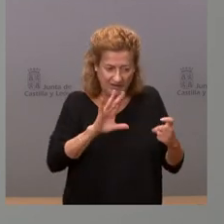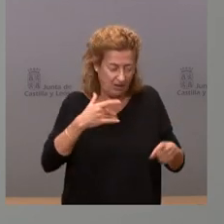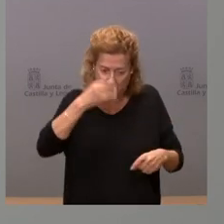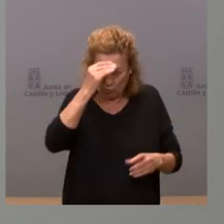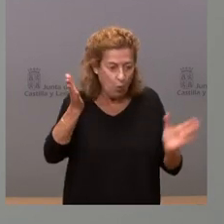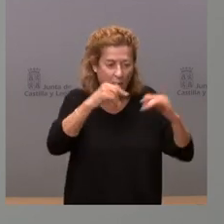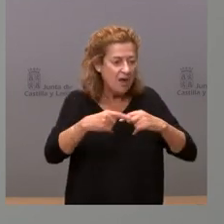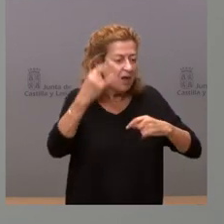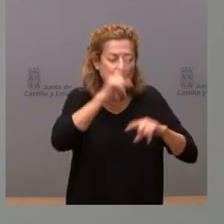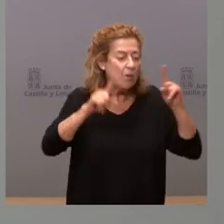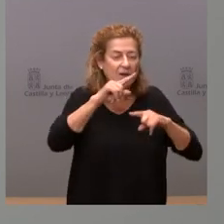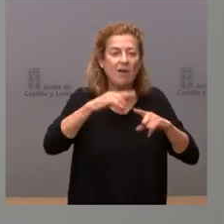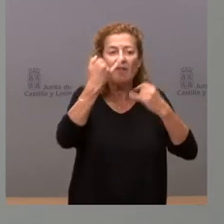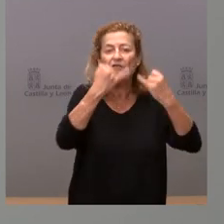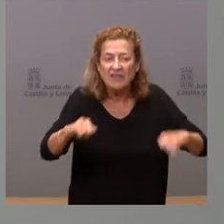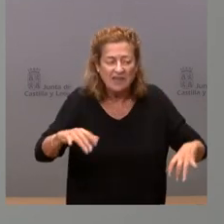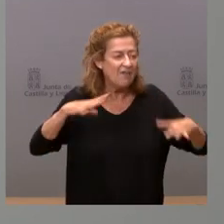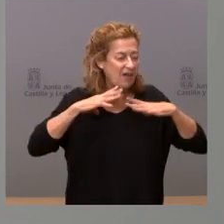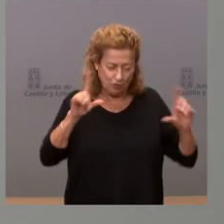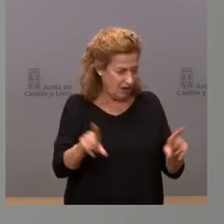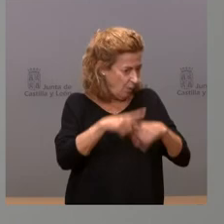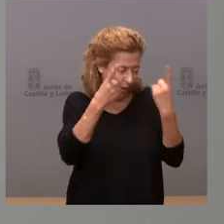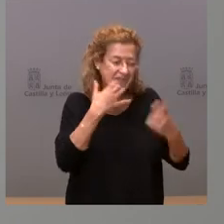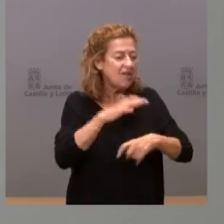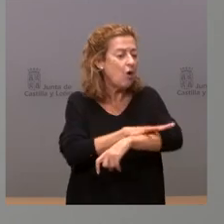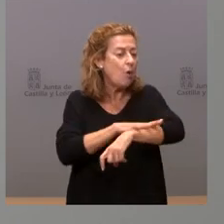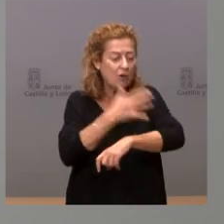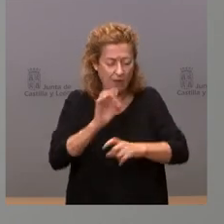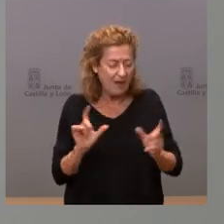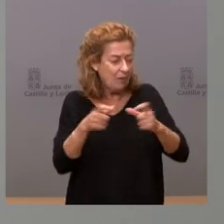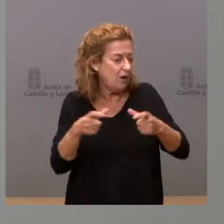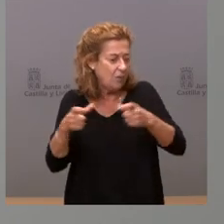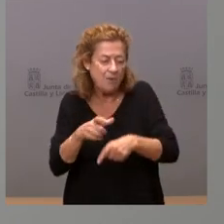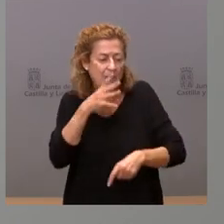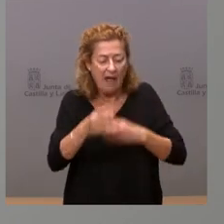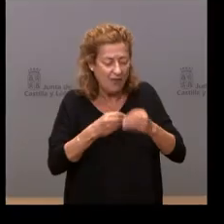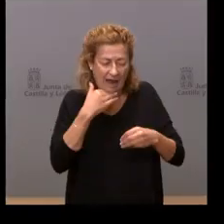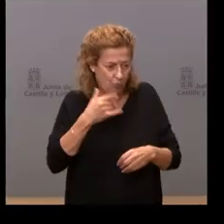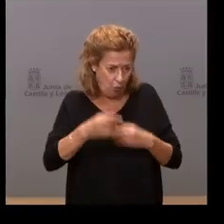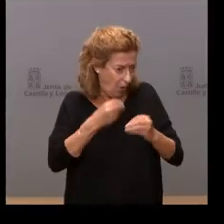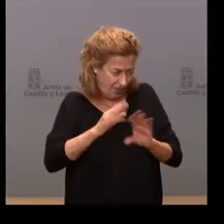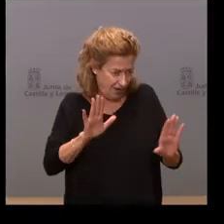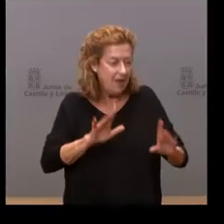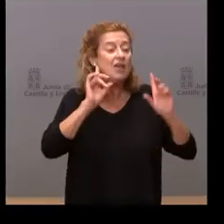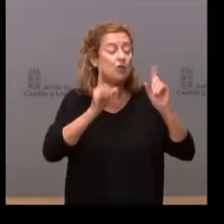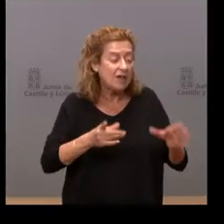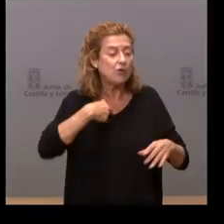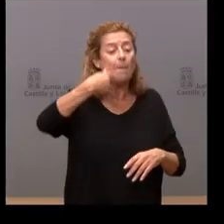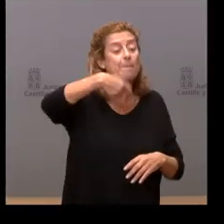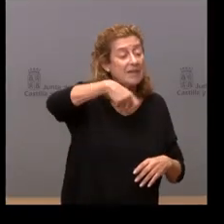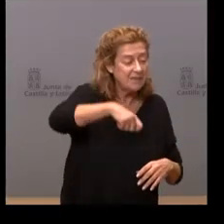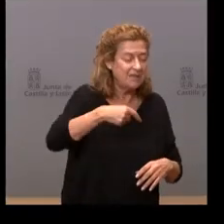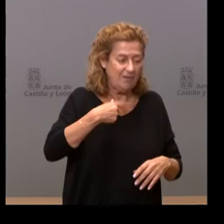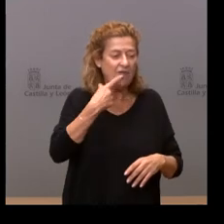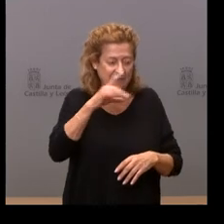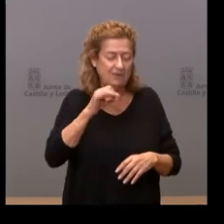aunque fueran fechas vacacionales para que si el gobierno se tiene que reunir para tomar una medida de su puesto en todo caso el presidente si no se ha confirmado la intención de